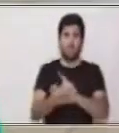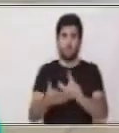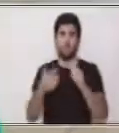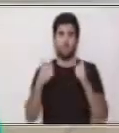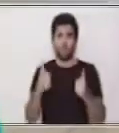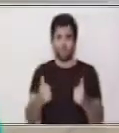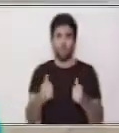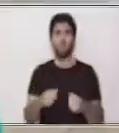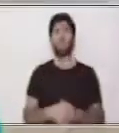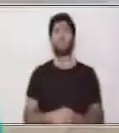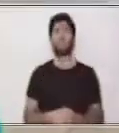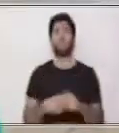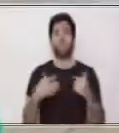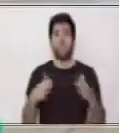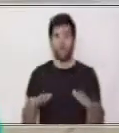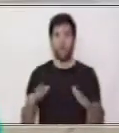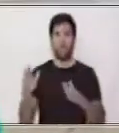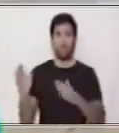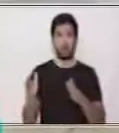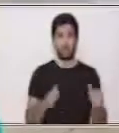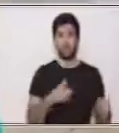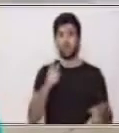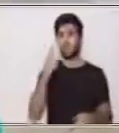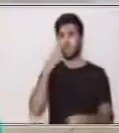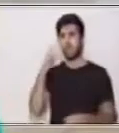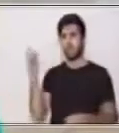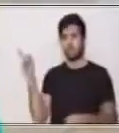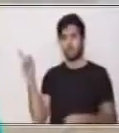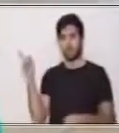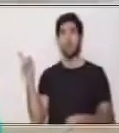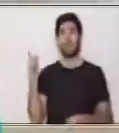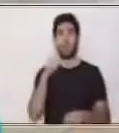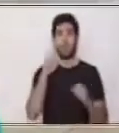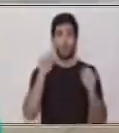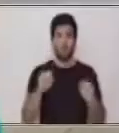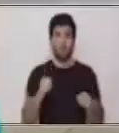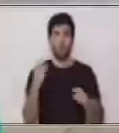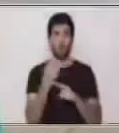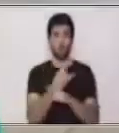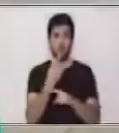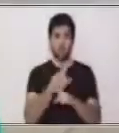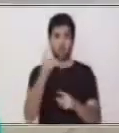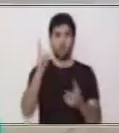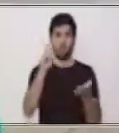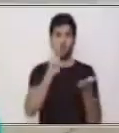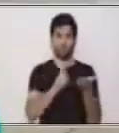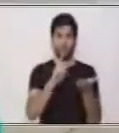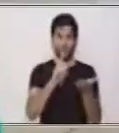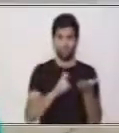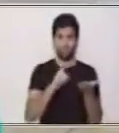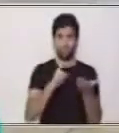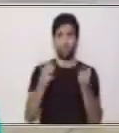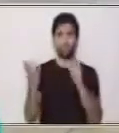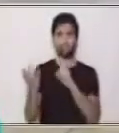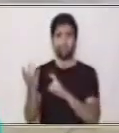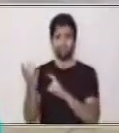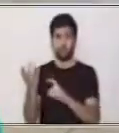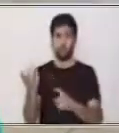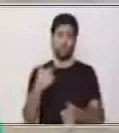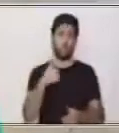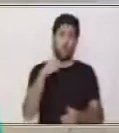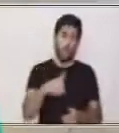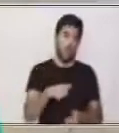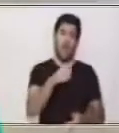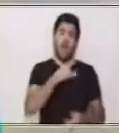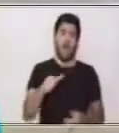mano. Muy bien, en su defecto puedes utilizar un poco de gel. Por ejemplo, yo acá no tengo suficiente agua y jabón